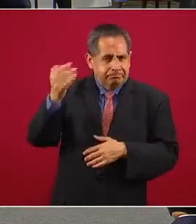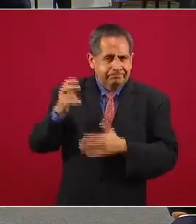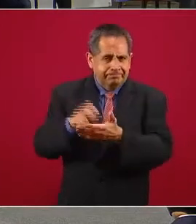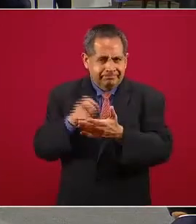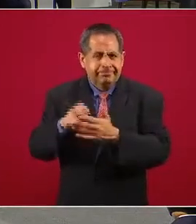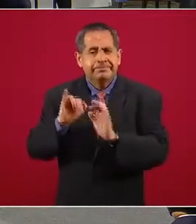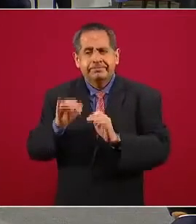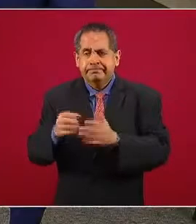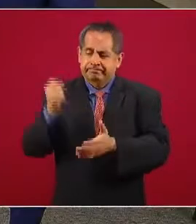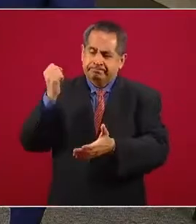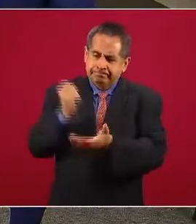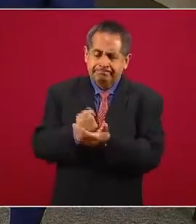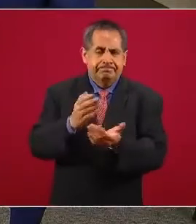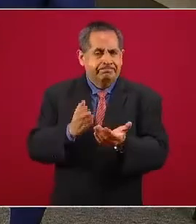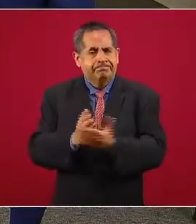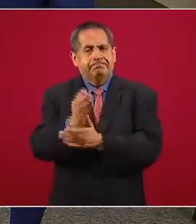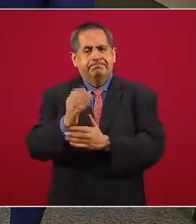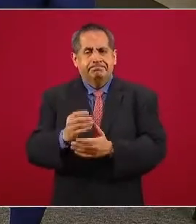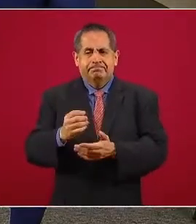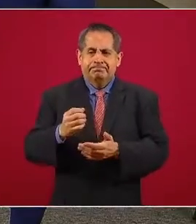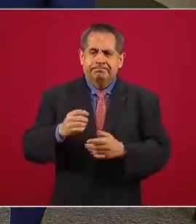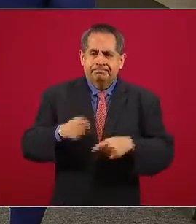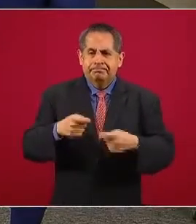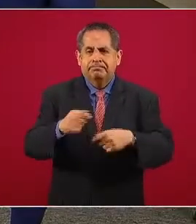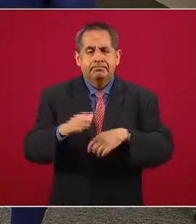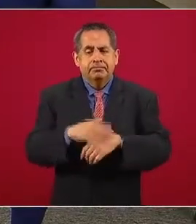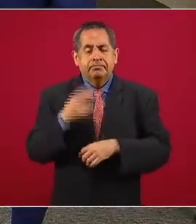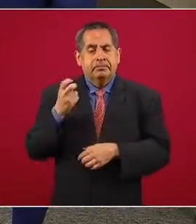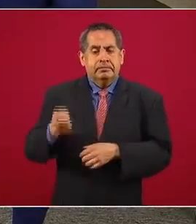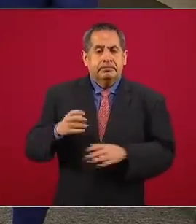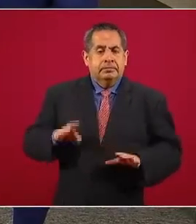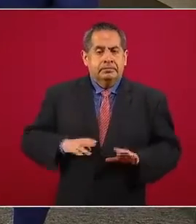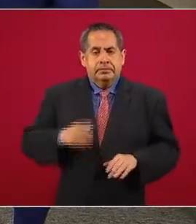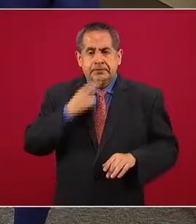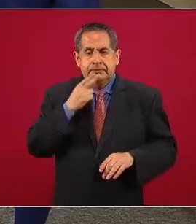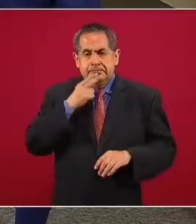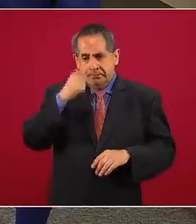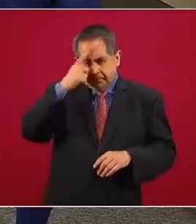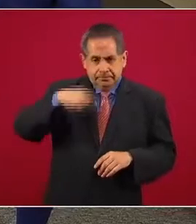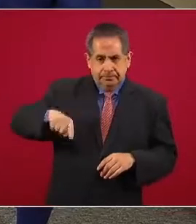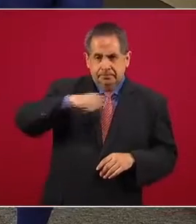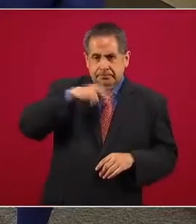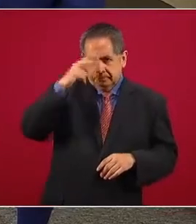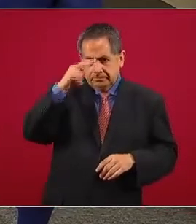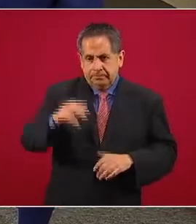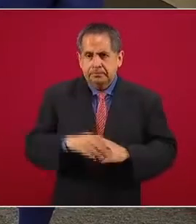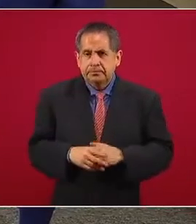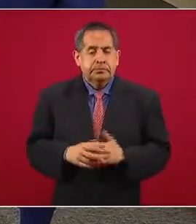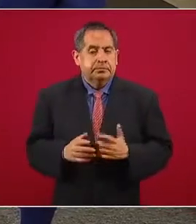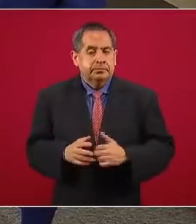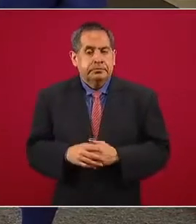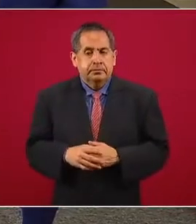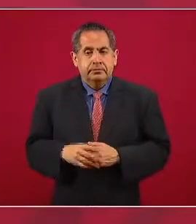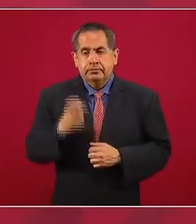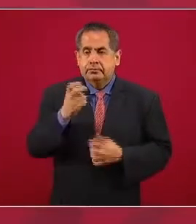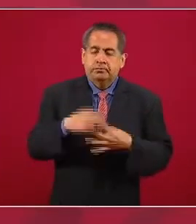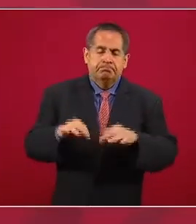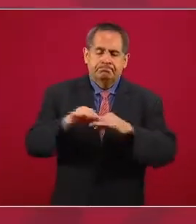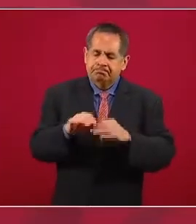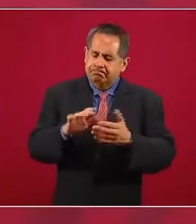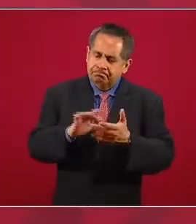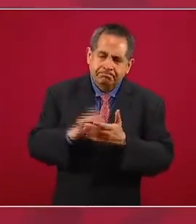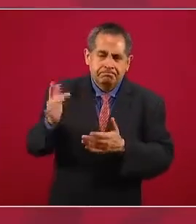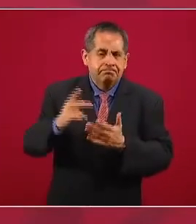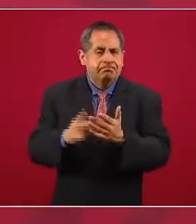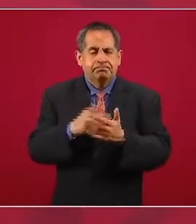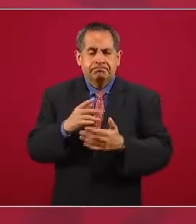se logre pasar porque esto es un beneficio para México. No me queda a mí más que agradecer una